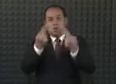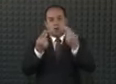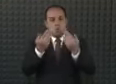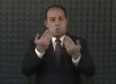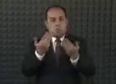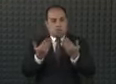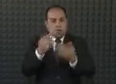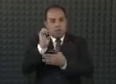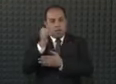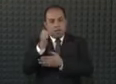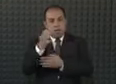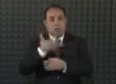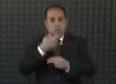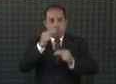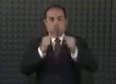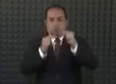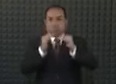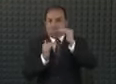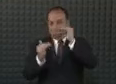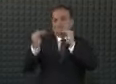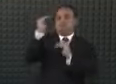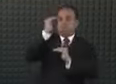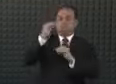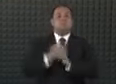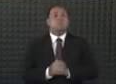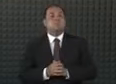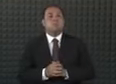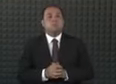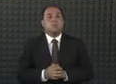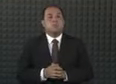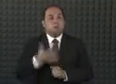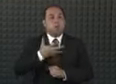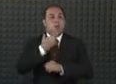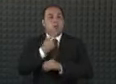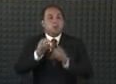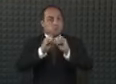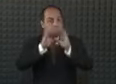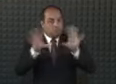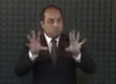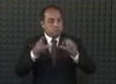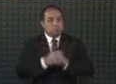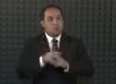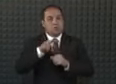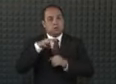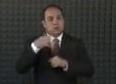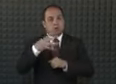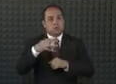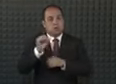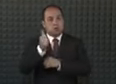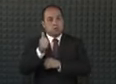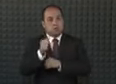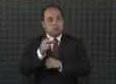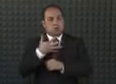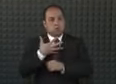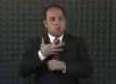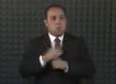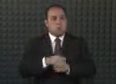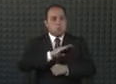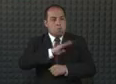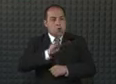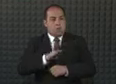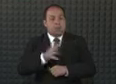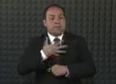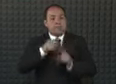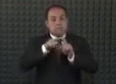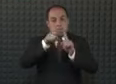fue mucho más alta. En ese sentido, vemos ya una mejoría clara desde el 14 de agosto, que fue el pico del exceso de mortalidad, en el que ha venido